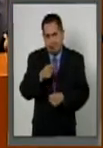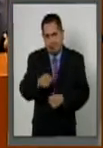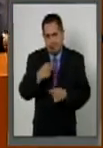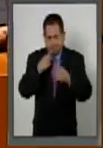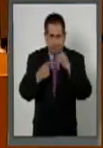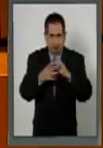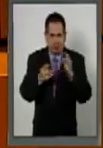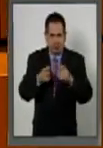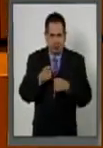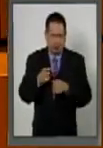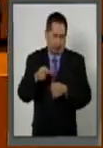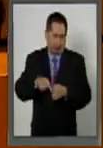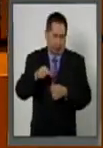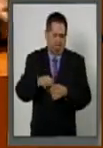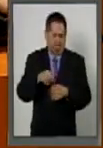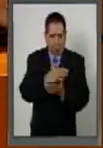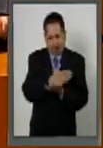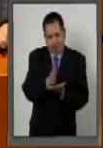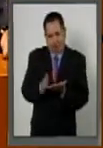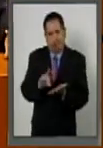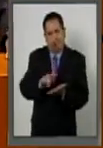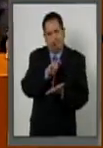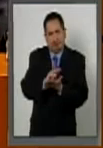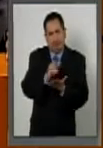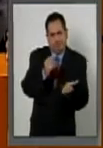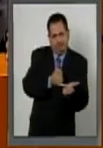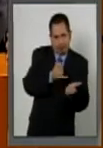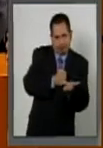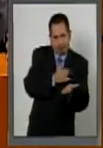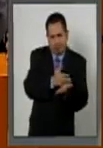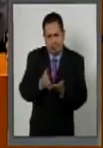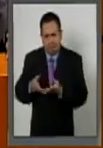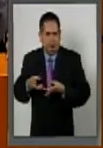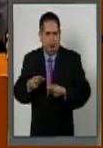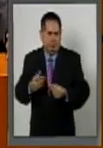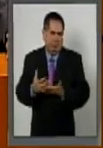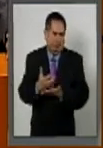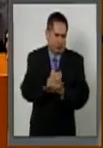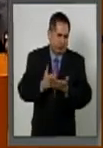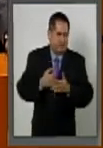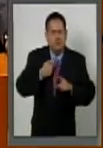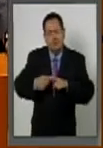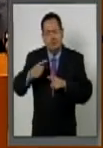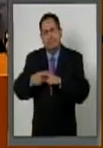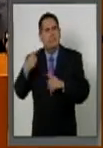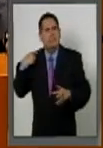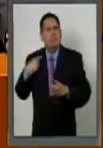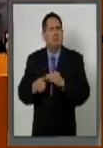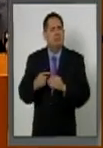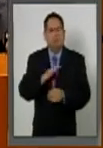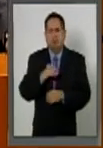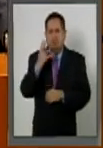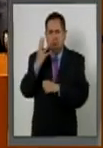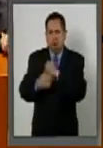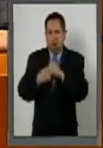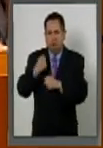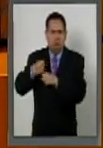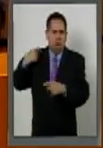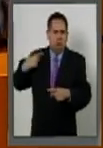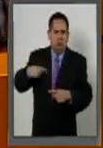discusión de este paquete fiscal y en la revisión de lo que fue la reforma hacendaria de lo que han sido por lo menos los últimos cuatro